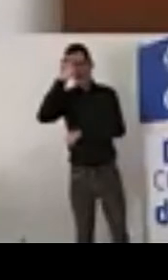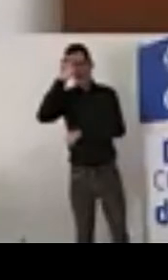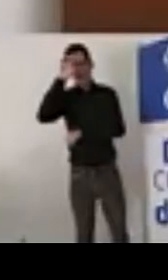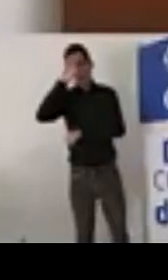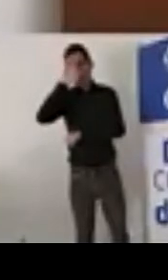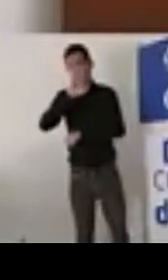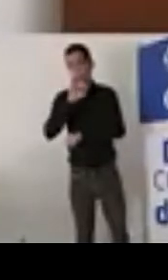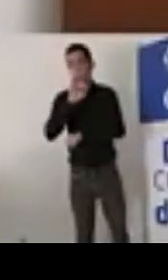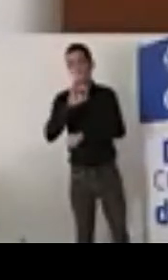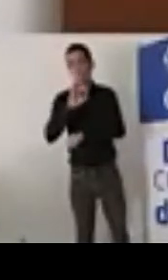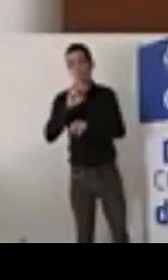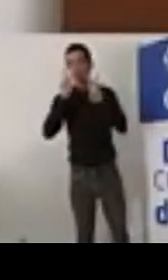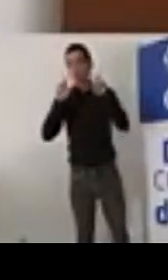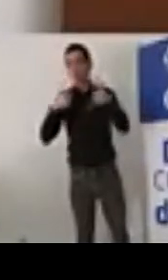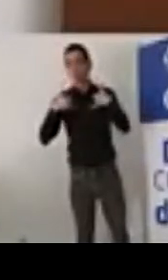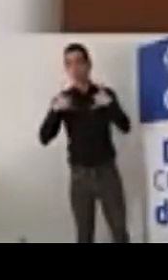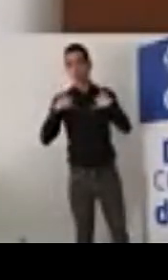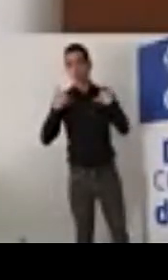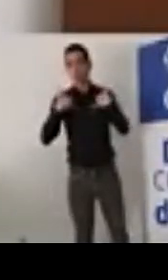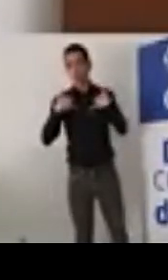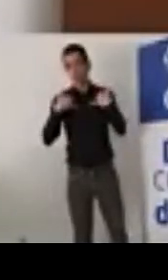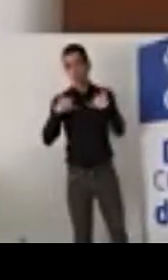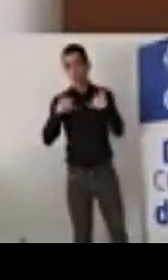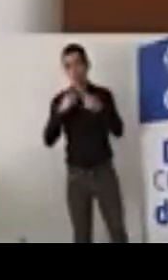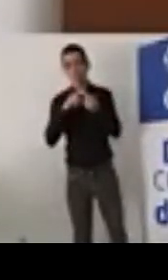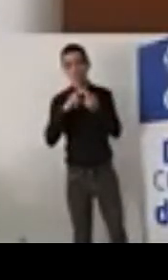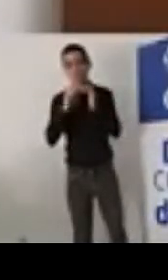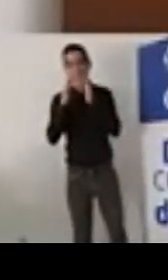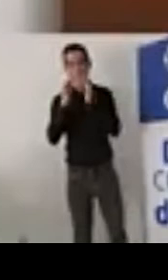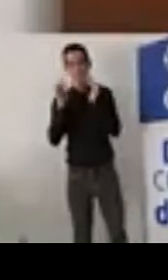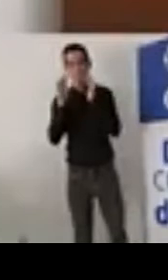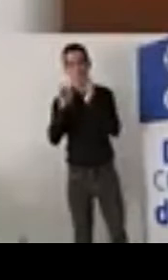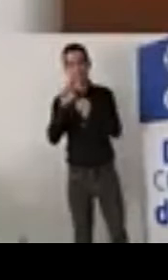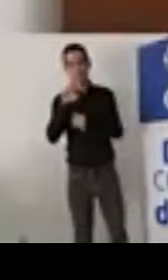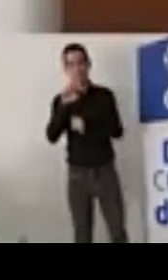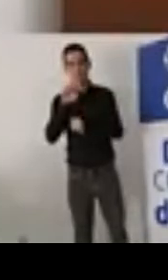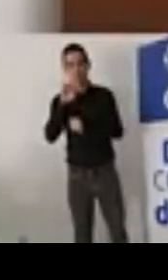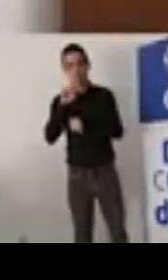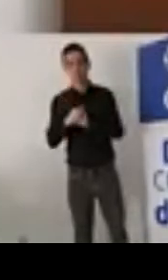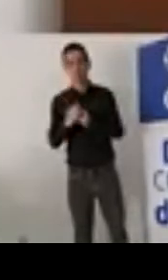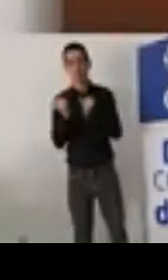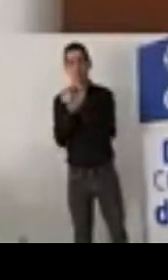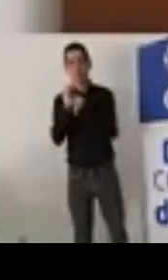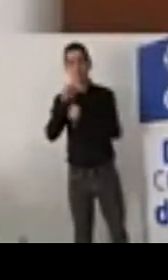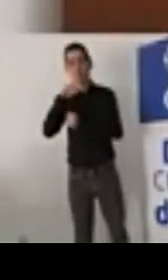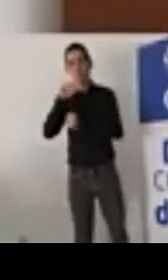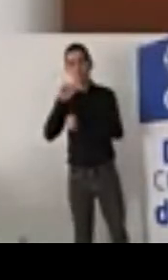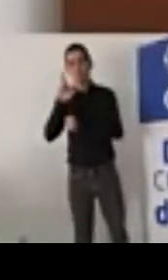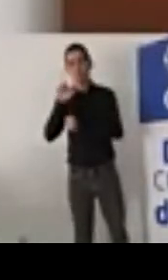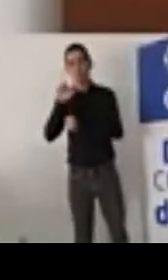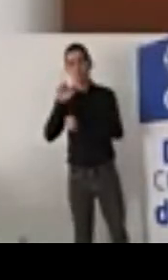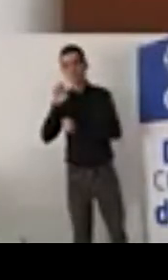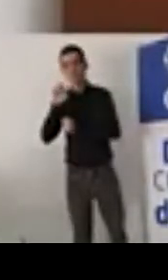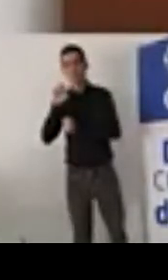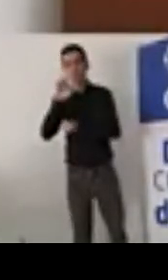la UNESCO. Y también tenemos a Mauricio Rodríguez de Colombia, a Ana Miranda desde Argentina